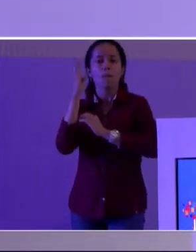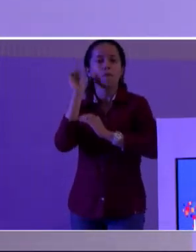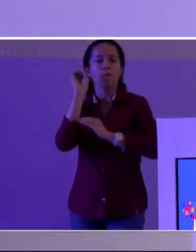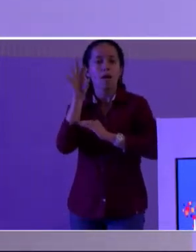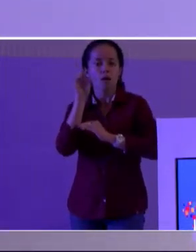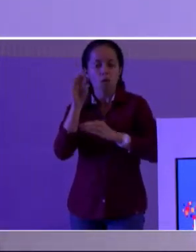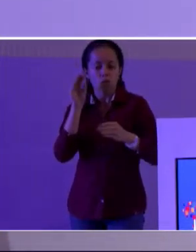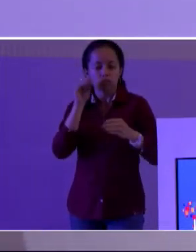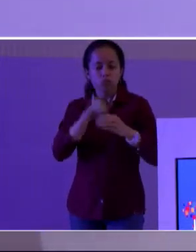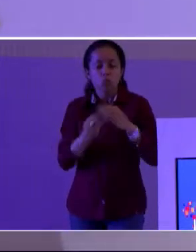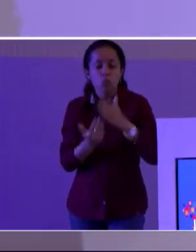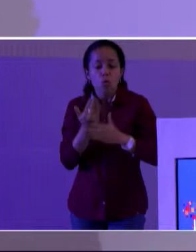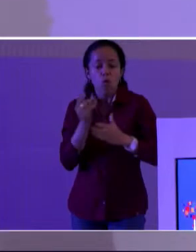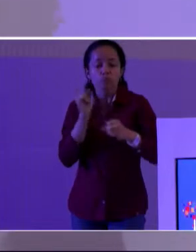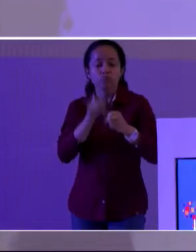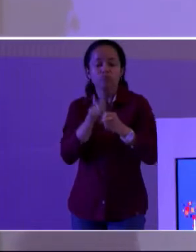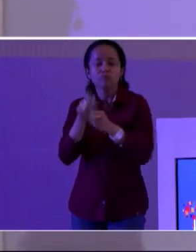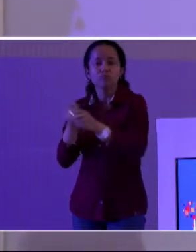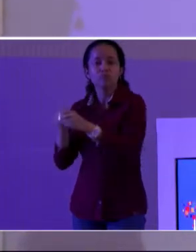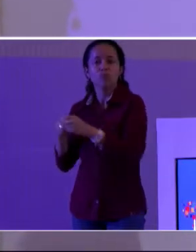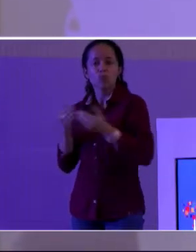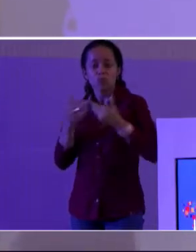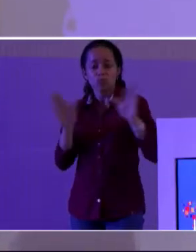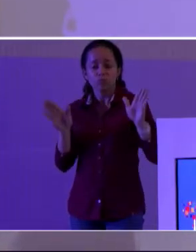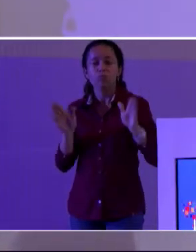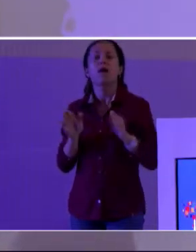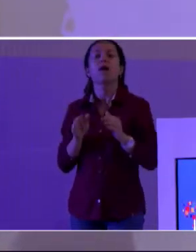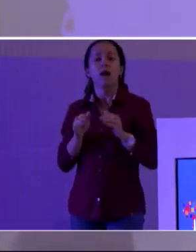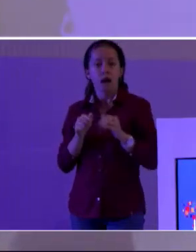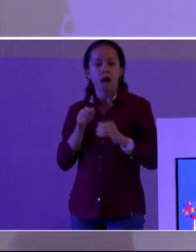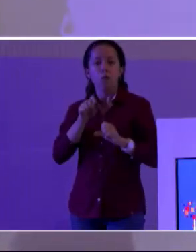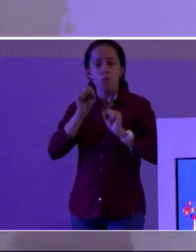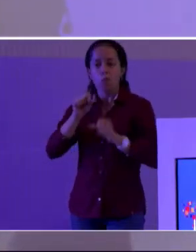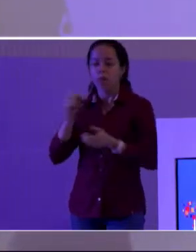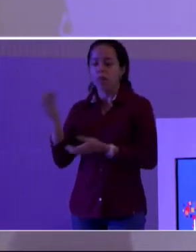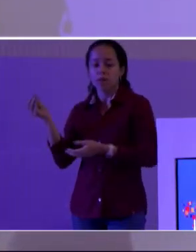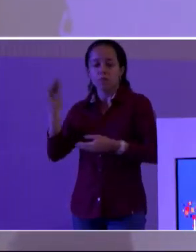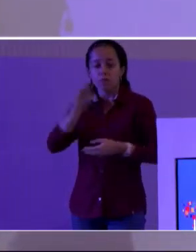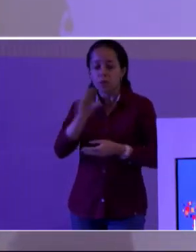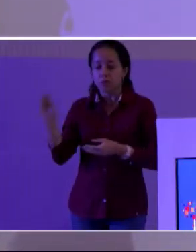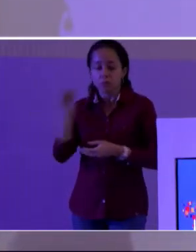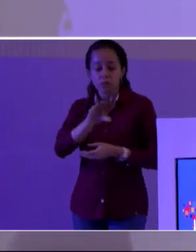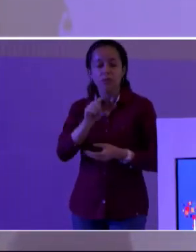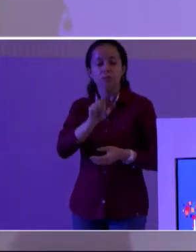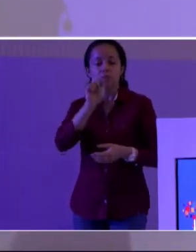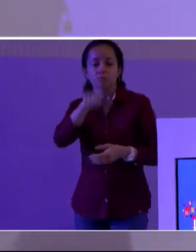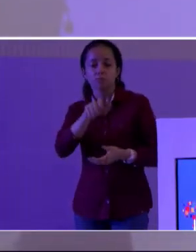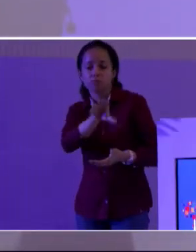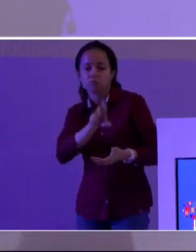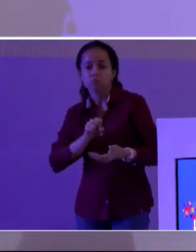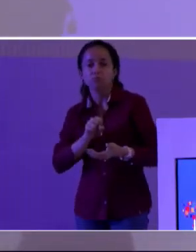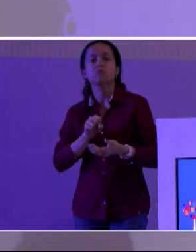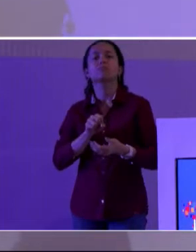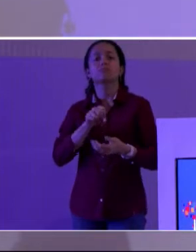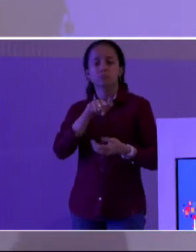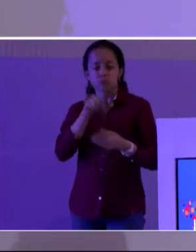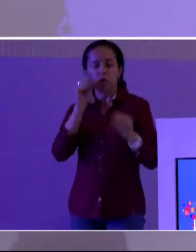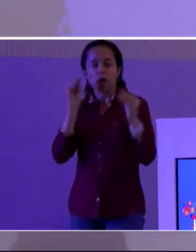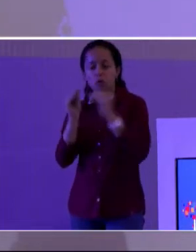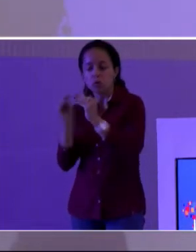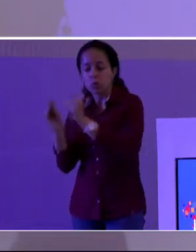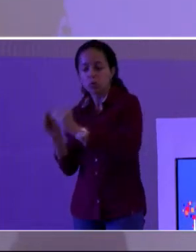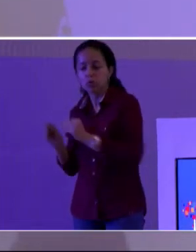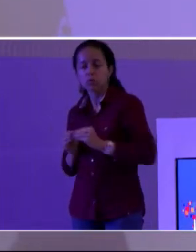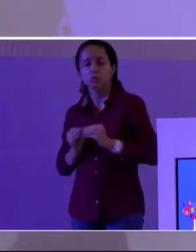financiero a partir del inicio de sus cuentas de ahorro para el desembolso de los recursos económicos, las garantías que se definieron en el acuerdo y